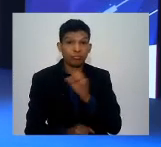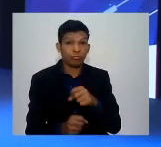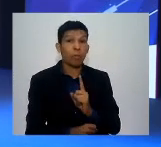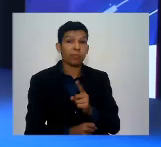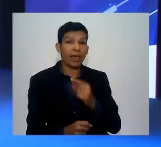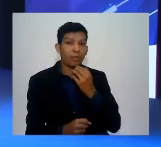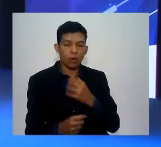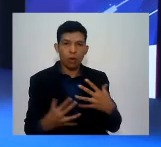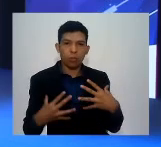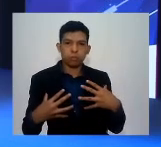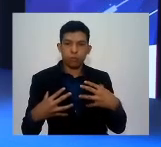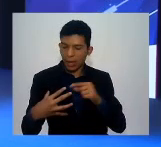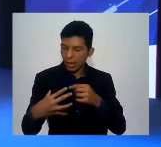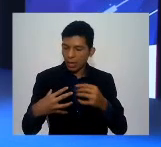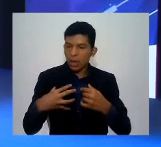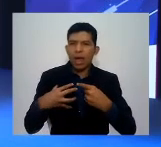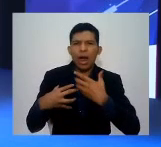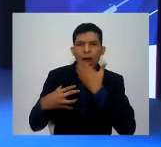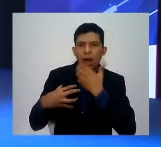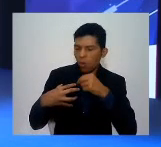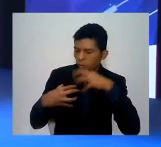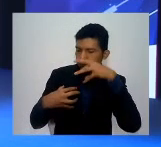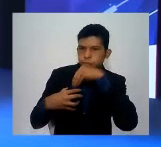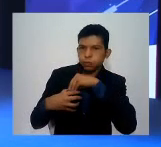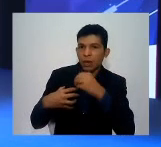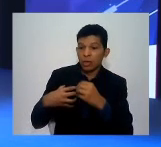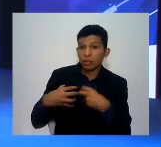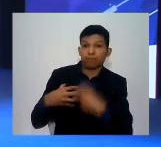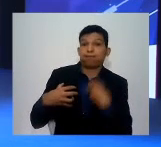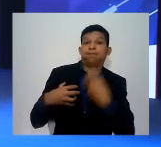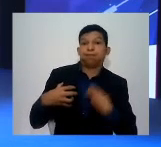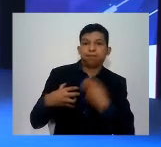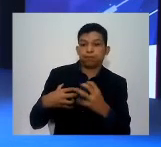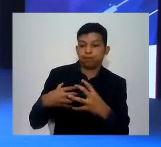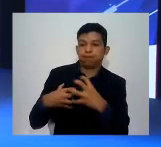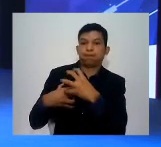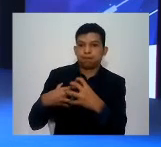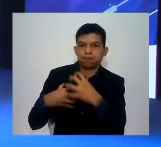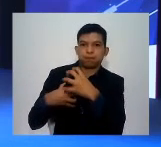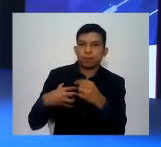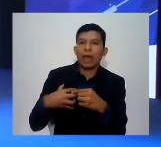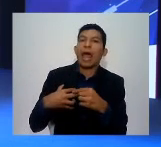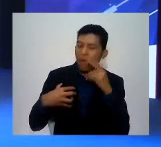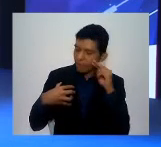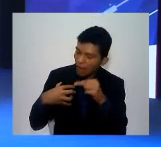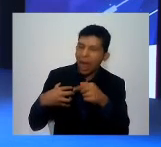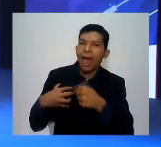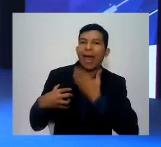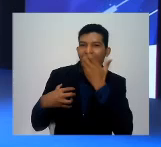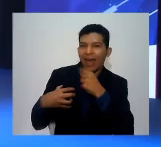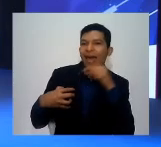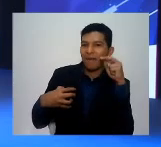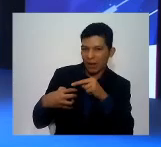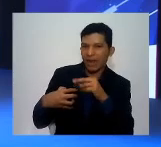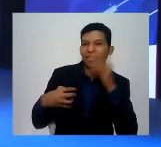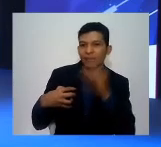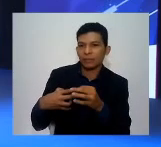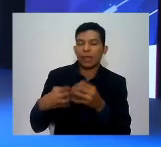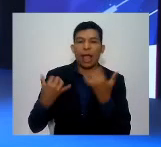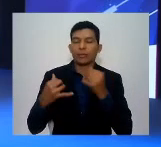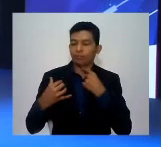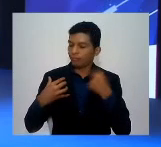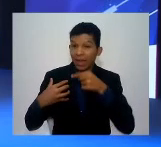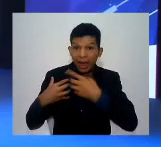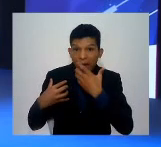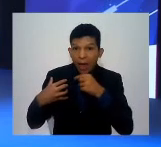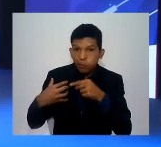láser chiquitico como los de los apuntadores que uno utiliza, que yo podría estar utilizando para la presentación, pero esa vaina no atraviesa nada. Primero que